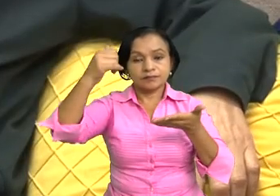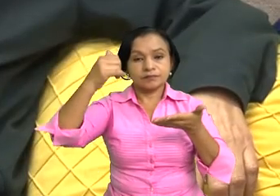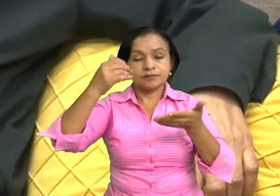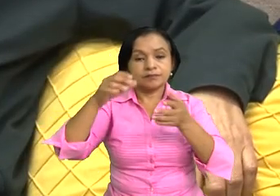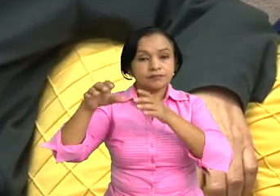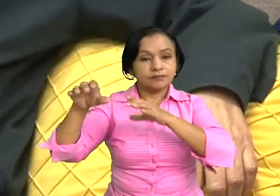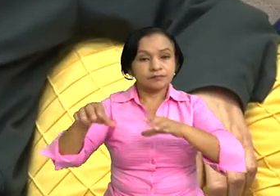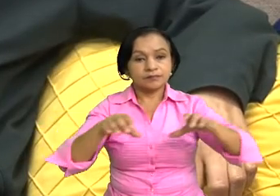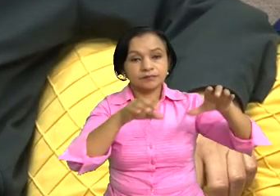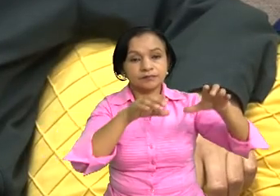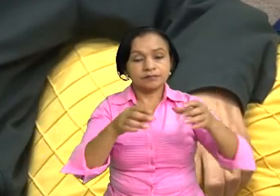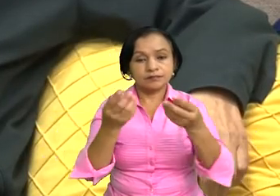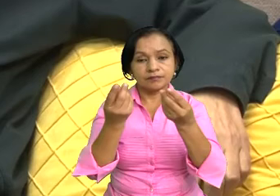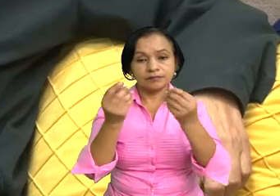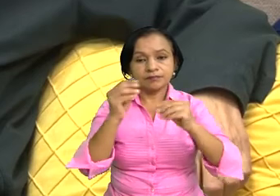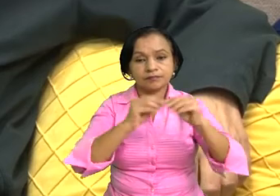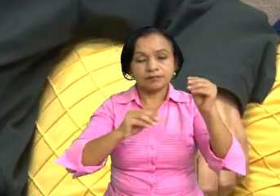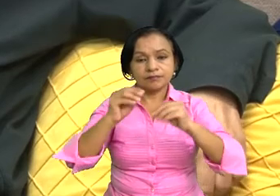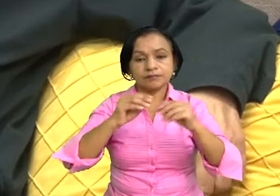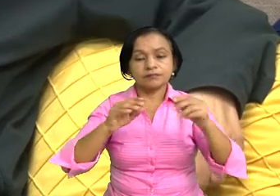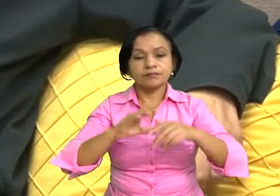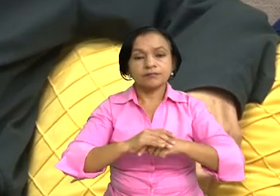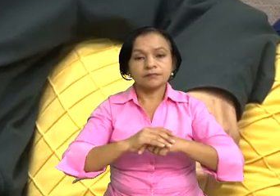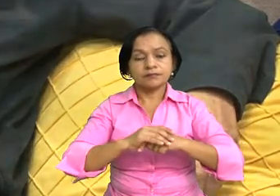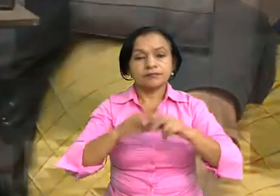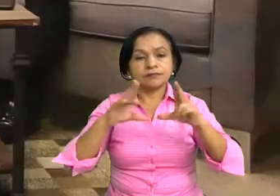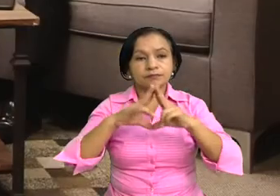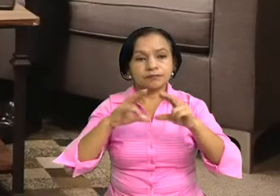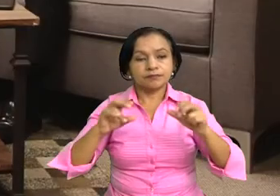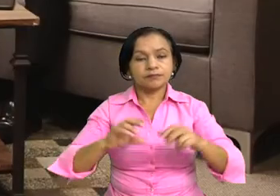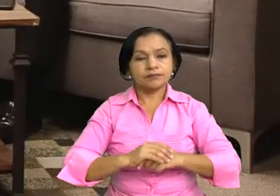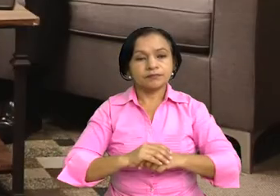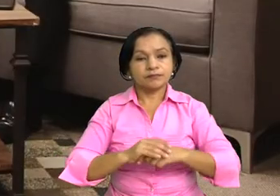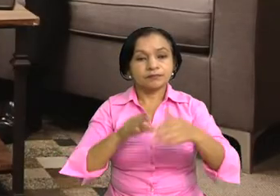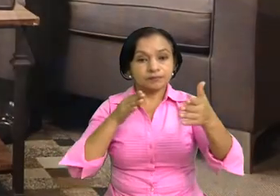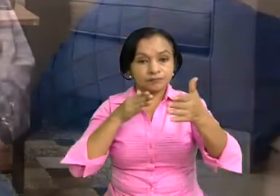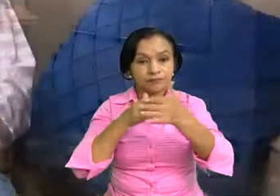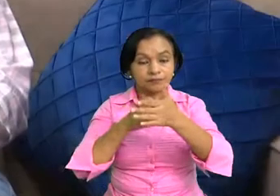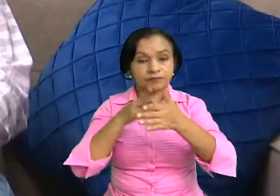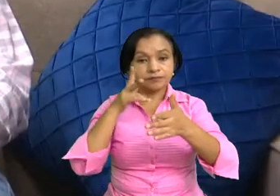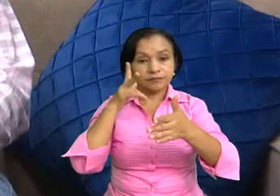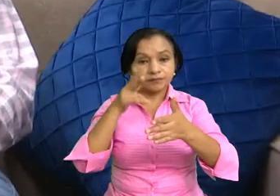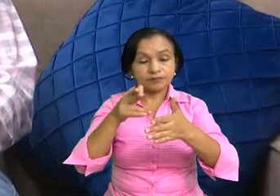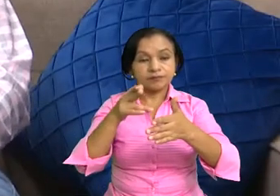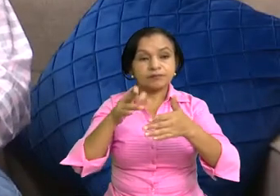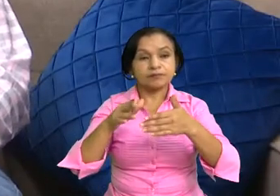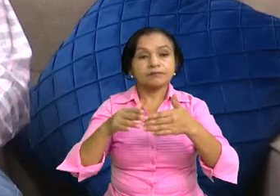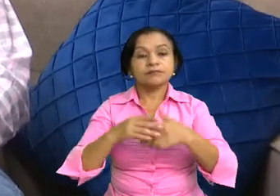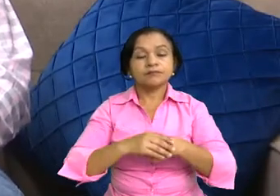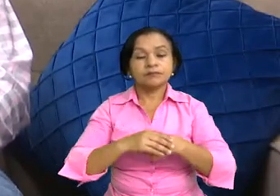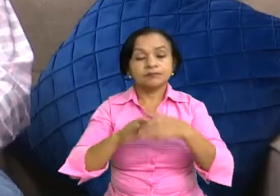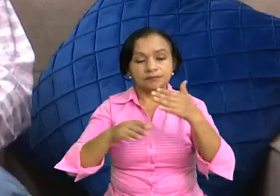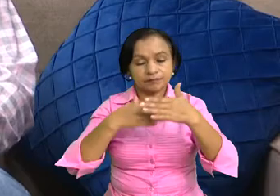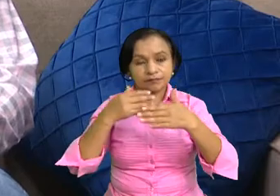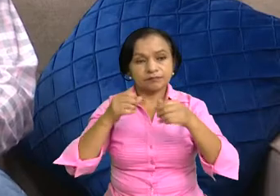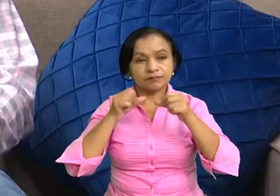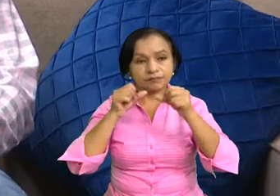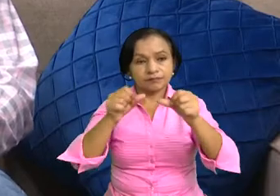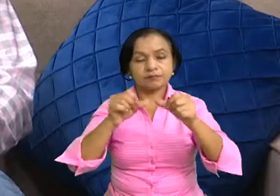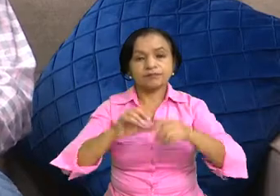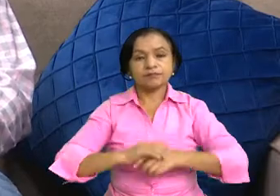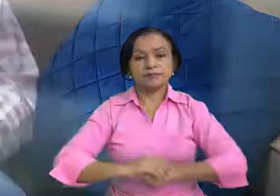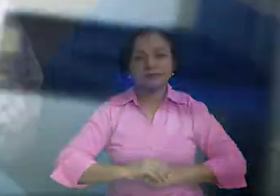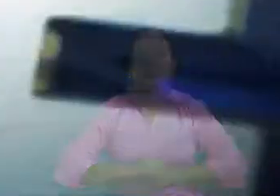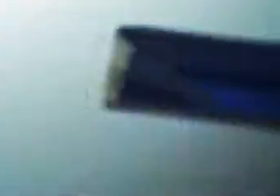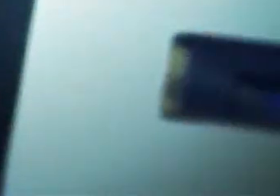la actividad económica en el sector del Pacífico de Nicaragua. Claro que sí, compañero. Tenemos que hacer una breve pausa. Muy breve, ya